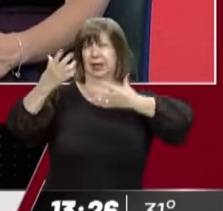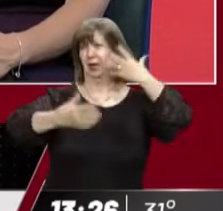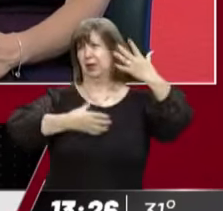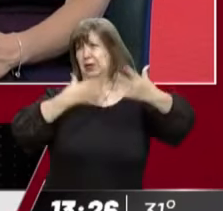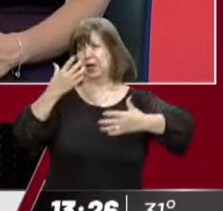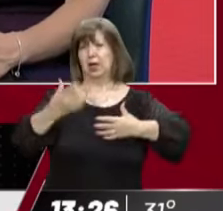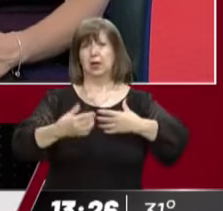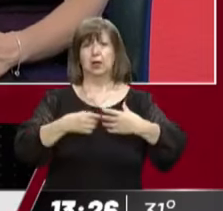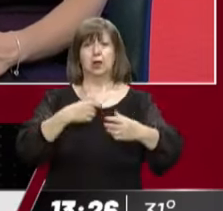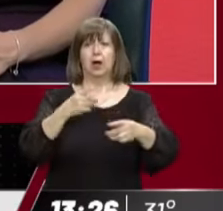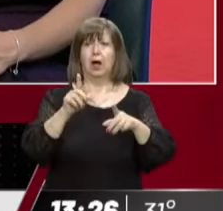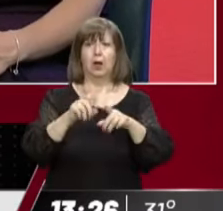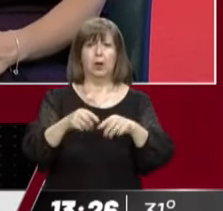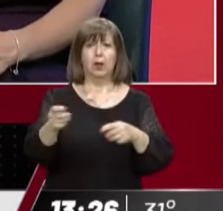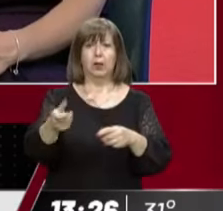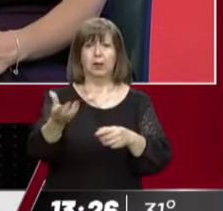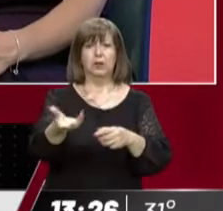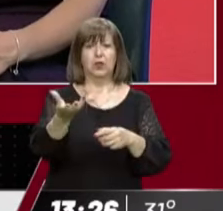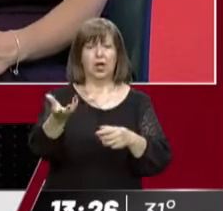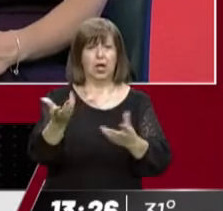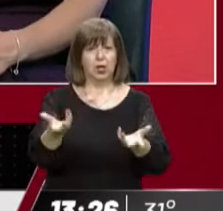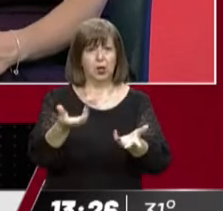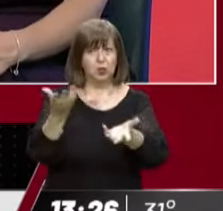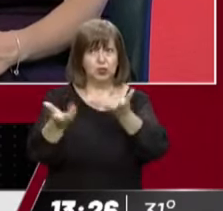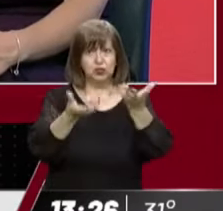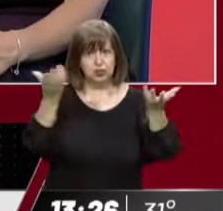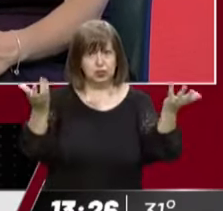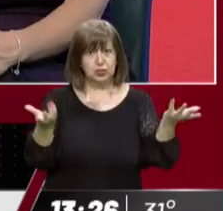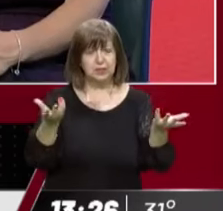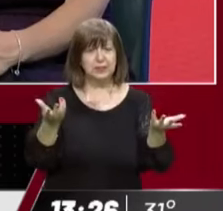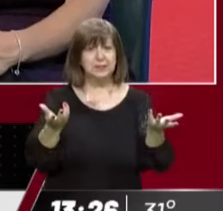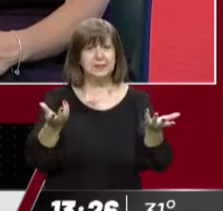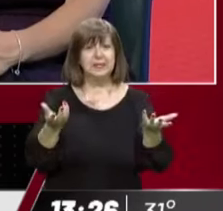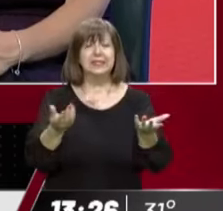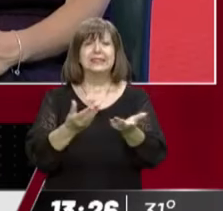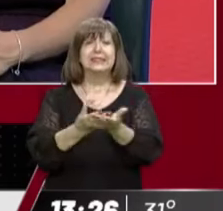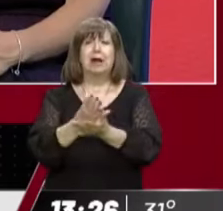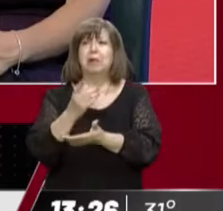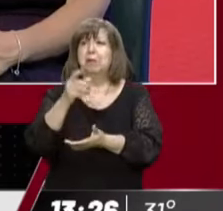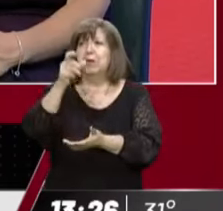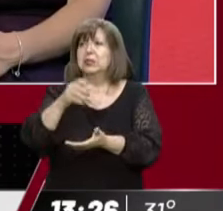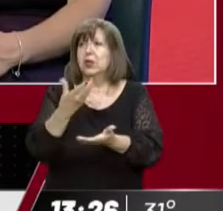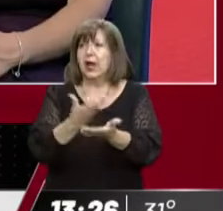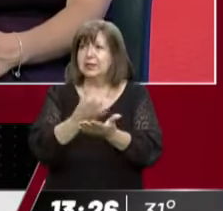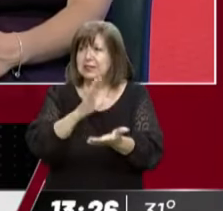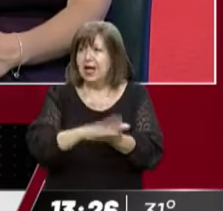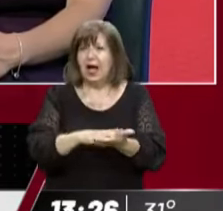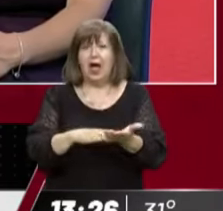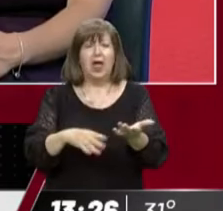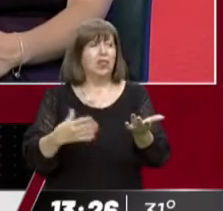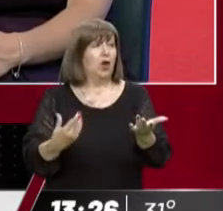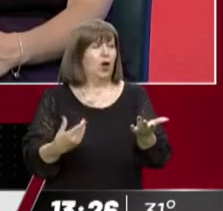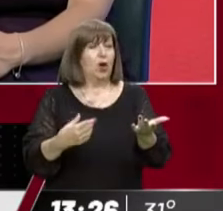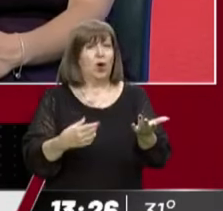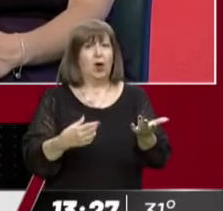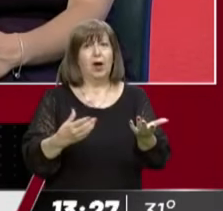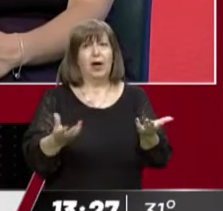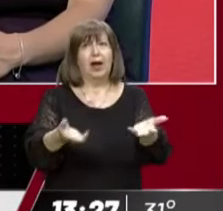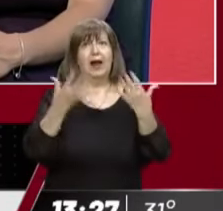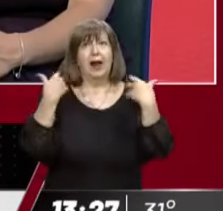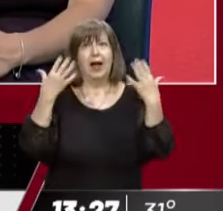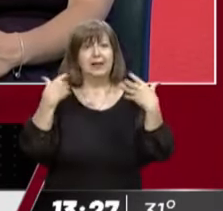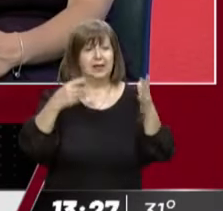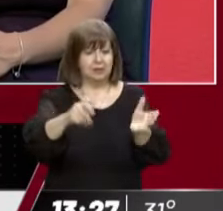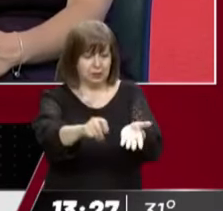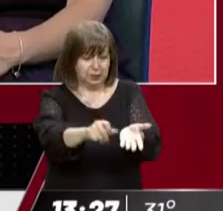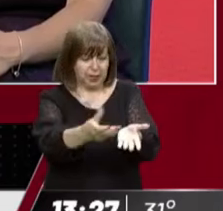pasando lo mismo y bueno, lo que pasó también en los últimos incendios. Siempre hay uno que hace un asadito donde no tiene. Pasan estas cosas.